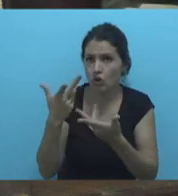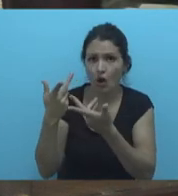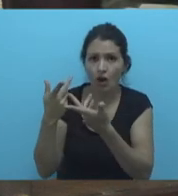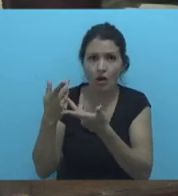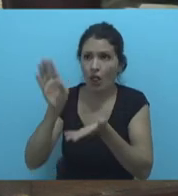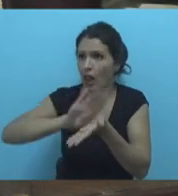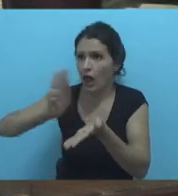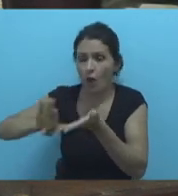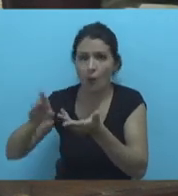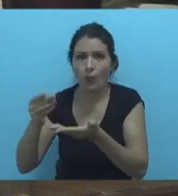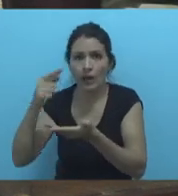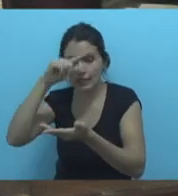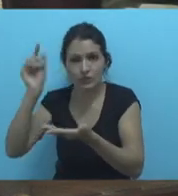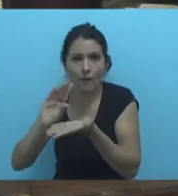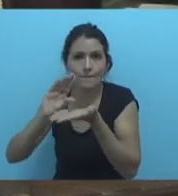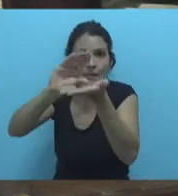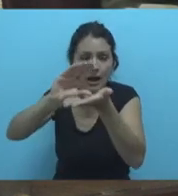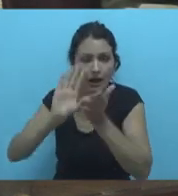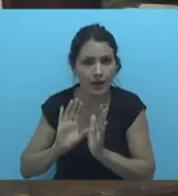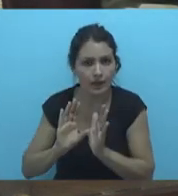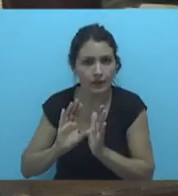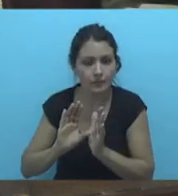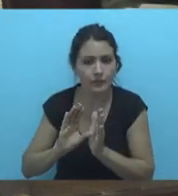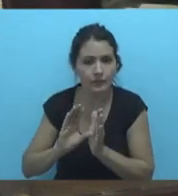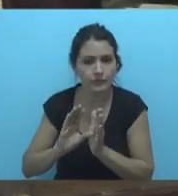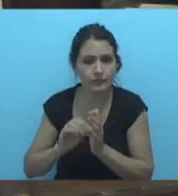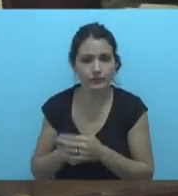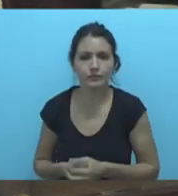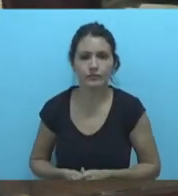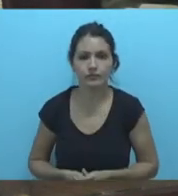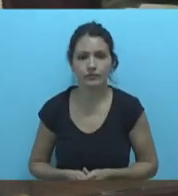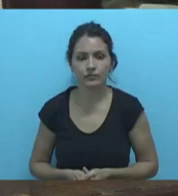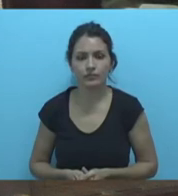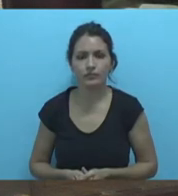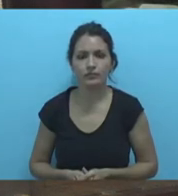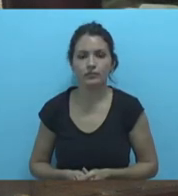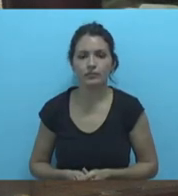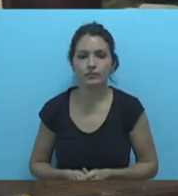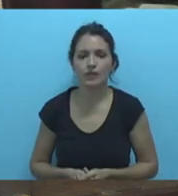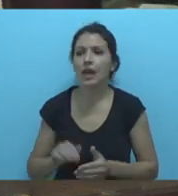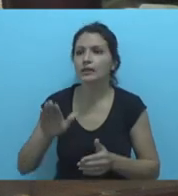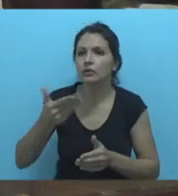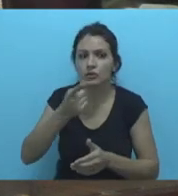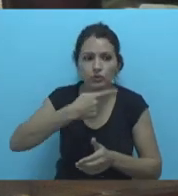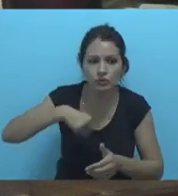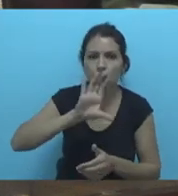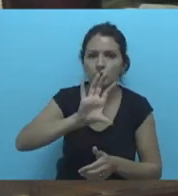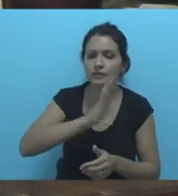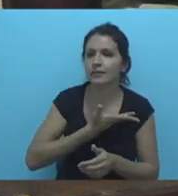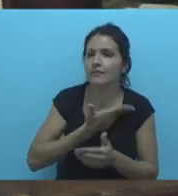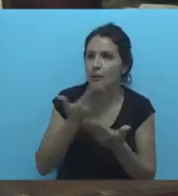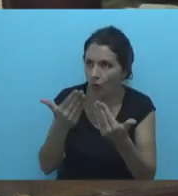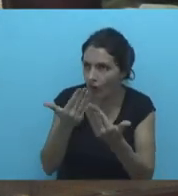un dictamen sobre cuál es la mejor forma de cálculo de un juicio similar ya es aplicable a nosotros.